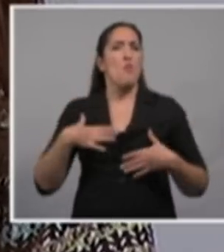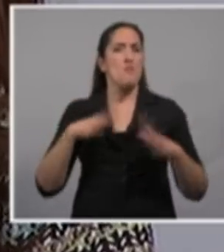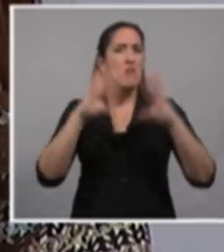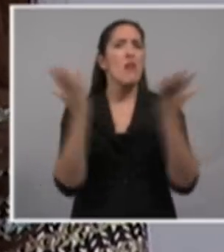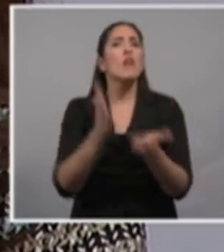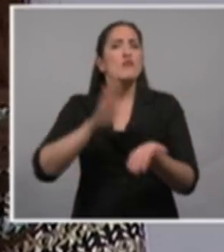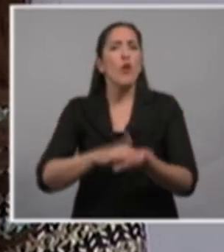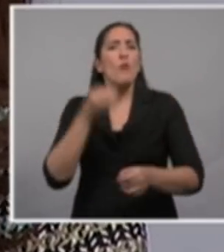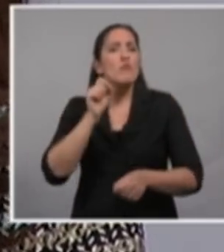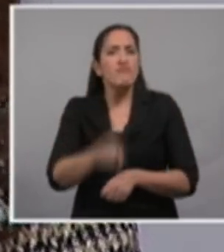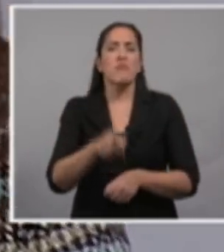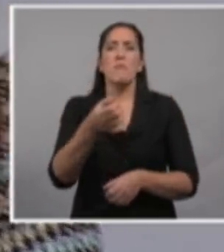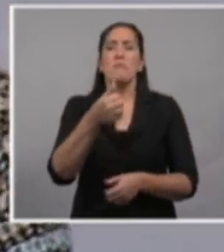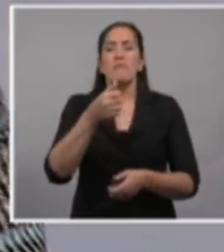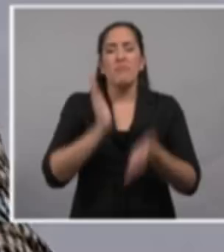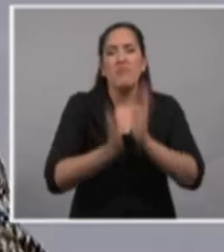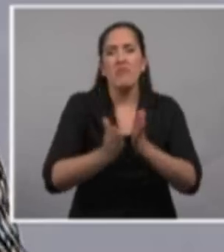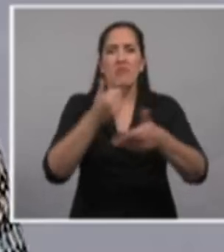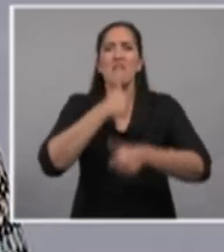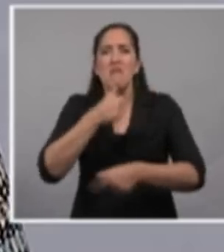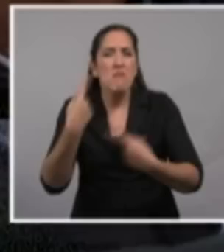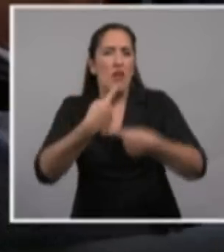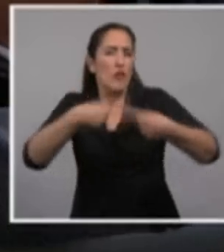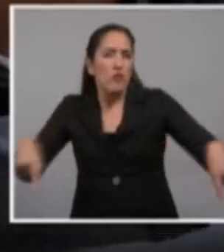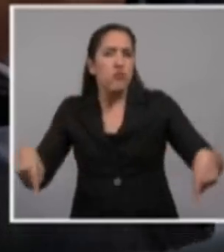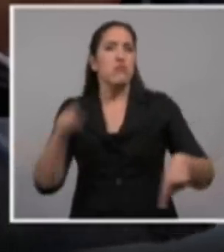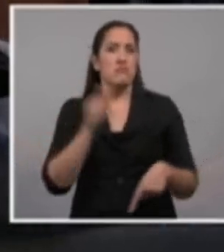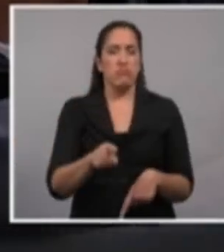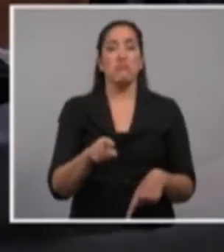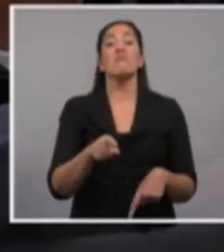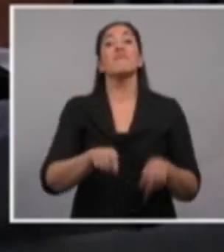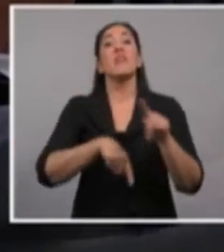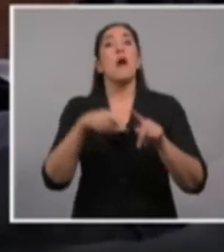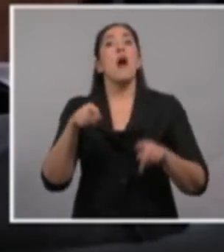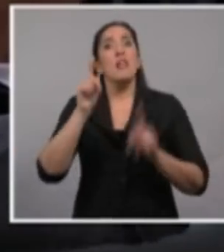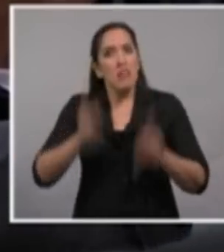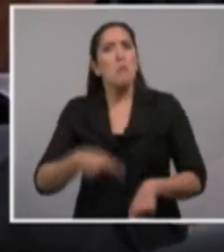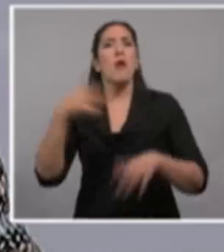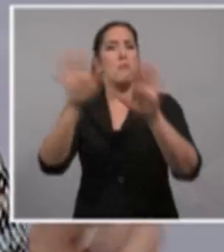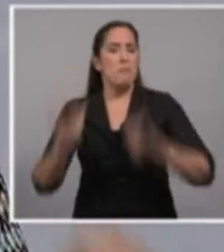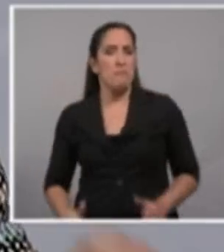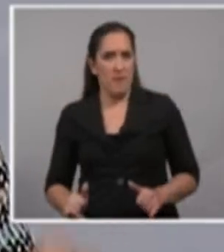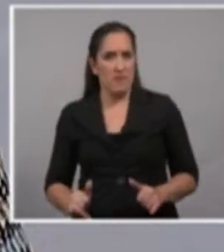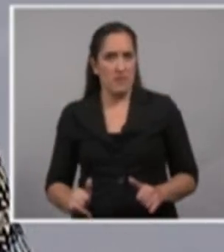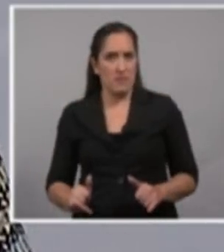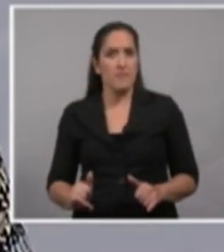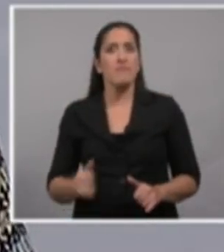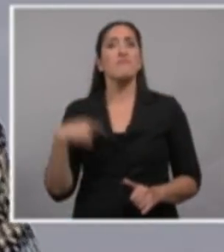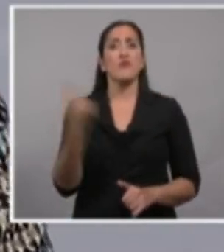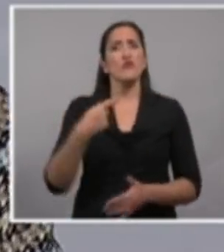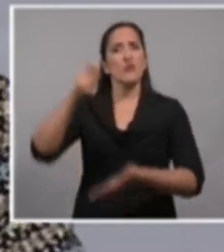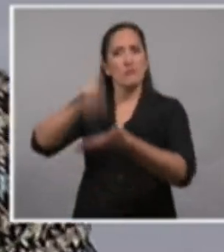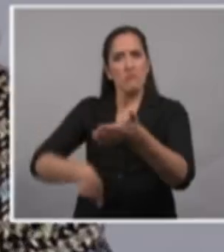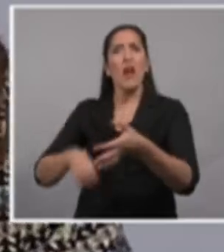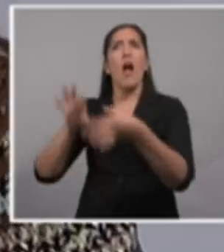medicina nuclear, con fines pacíficos, porque somos firmantes del Tratado de Tlatelolco